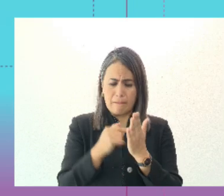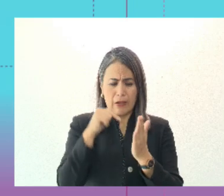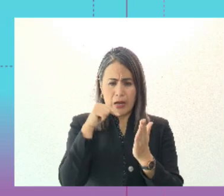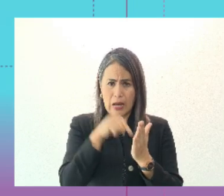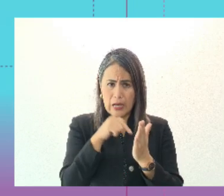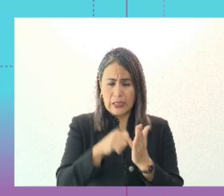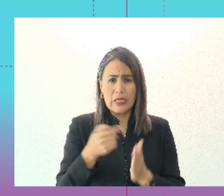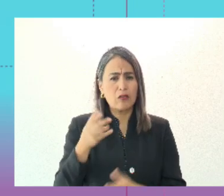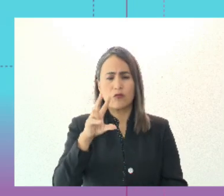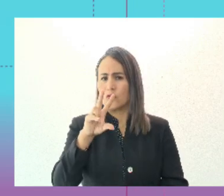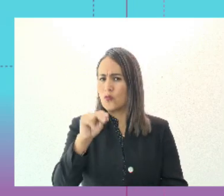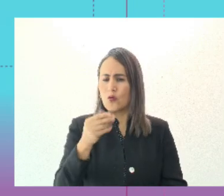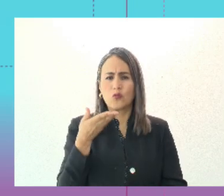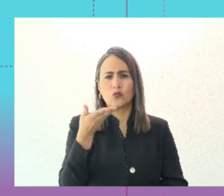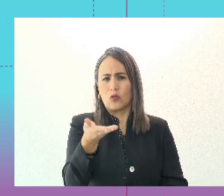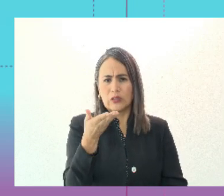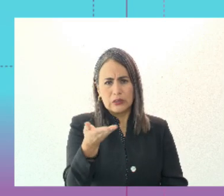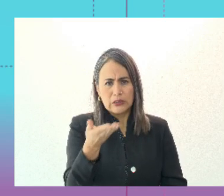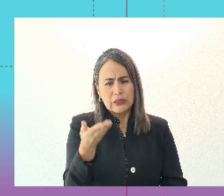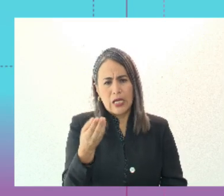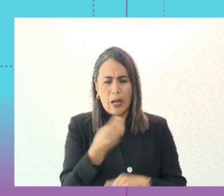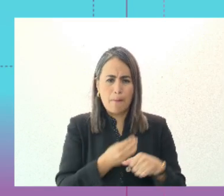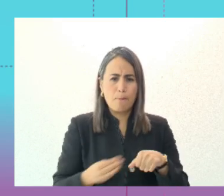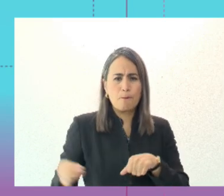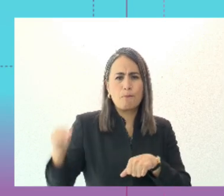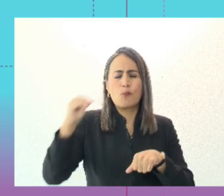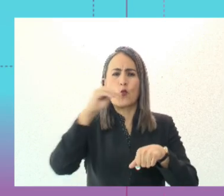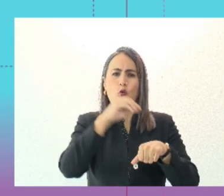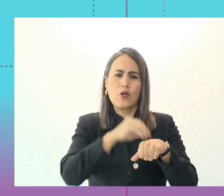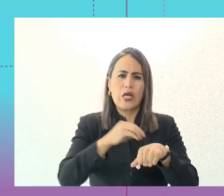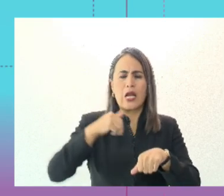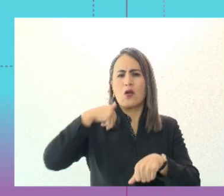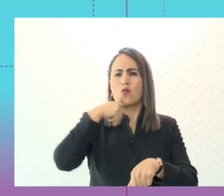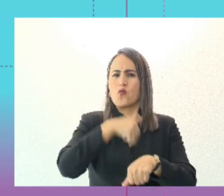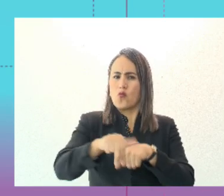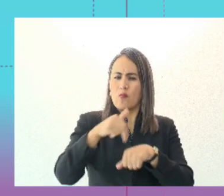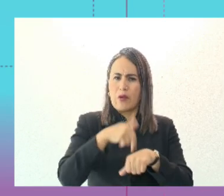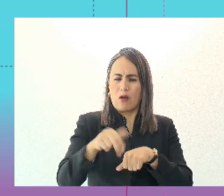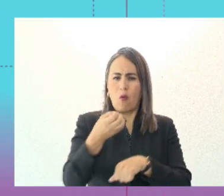no se solicita y no se exige que se agregue el número de expediente?